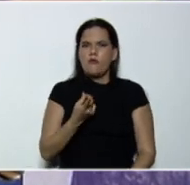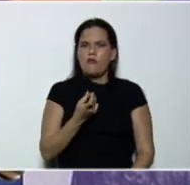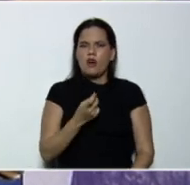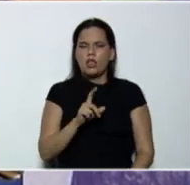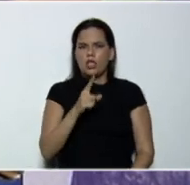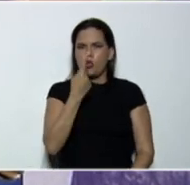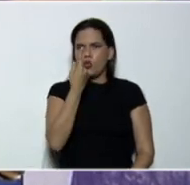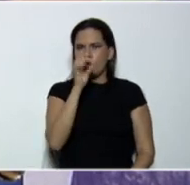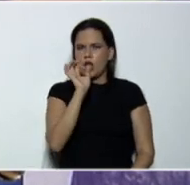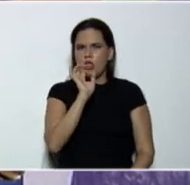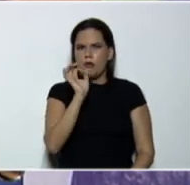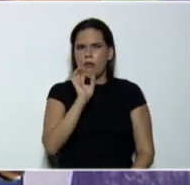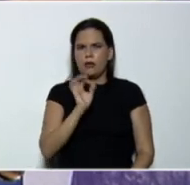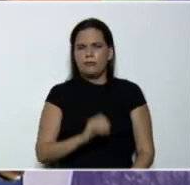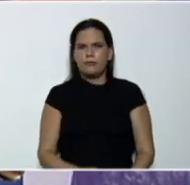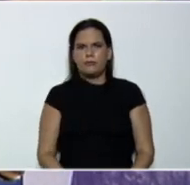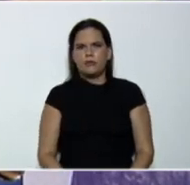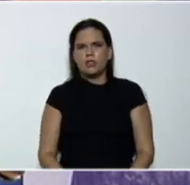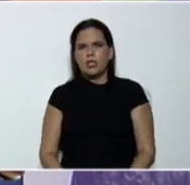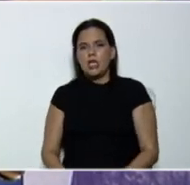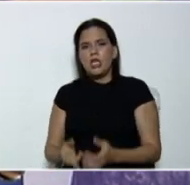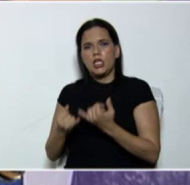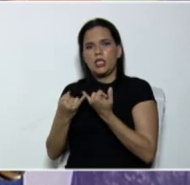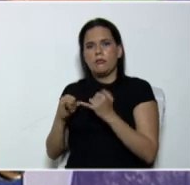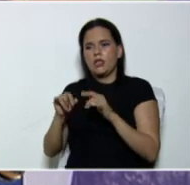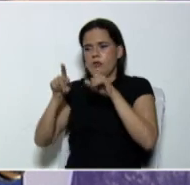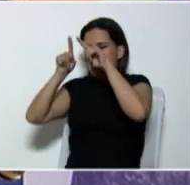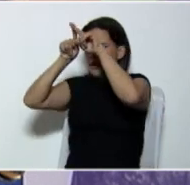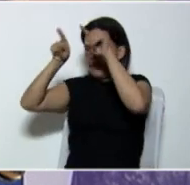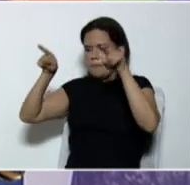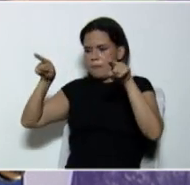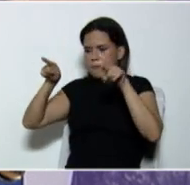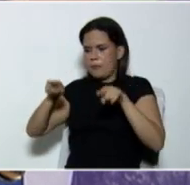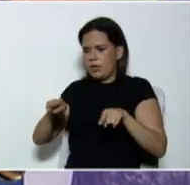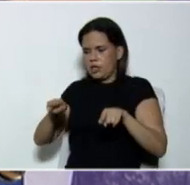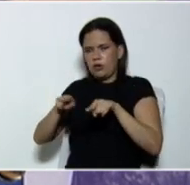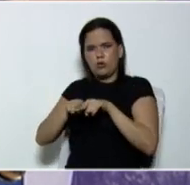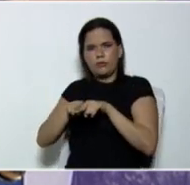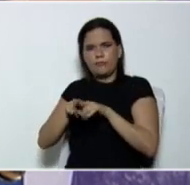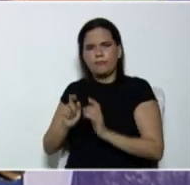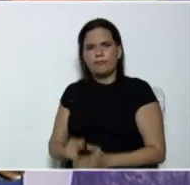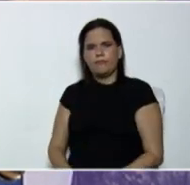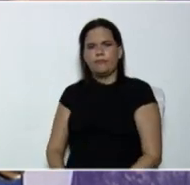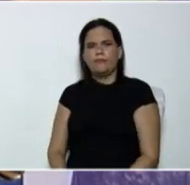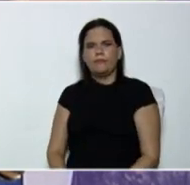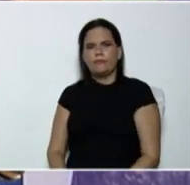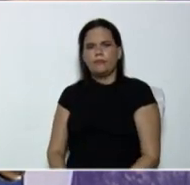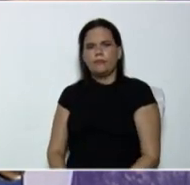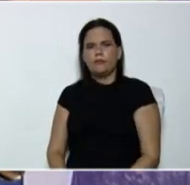solo. Y finalizamos el pentágono. Exactamente.